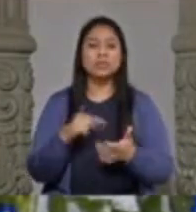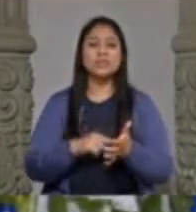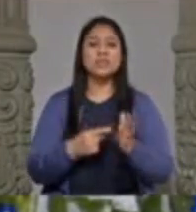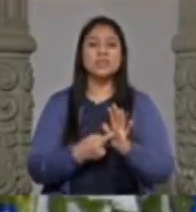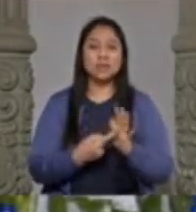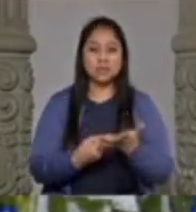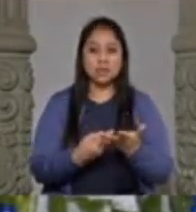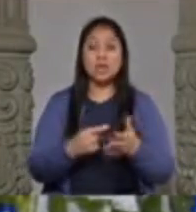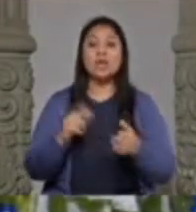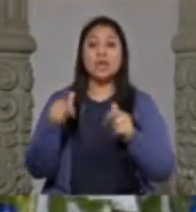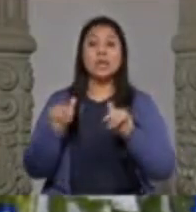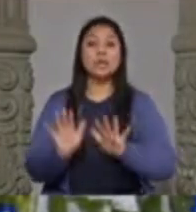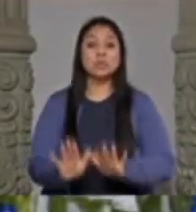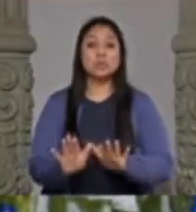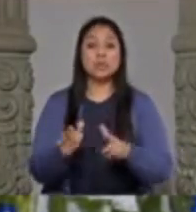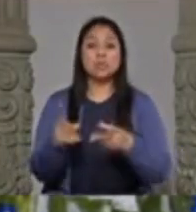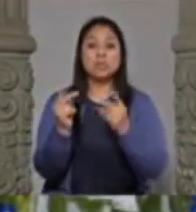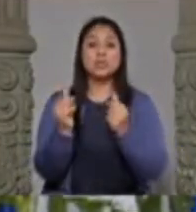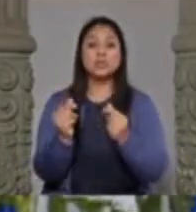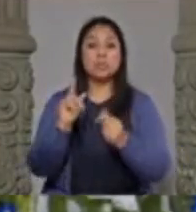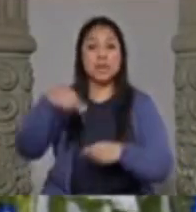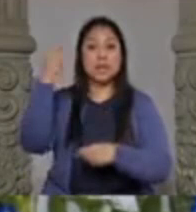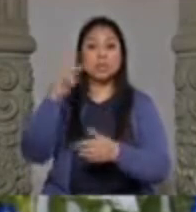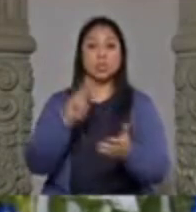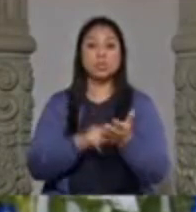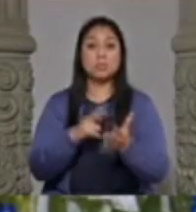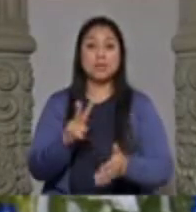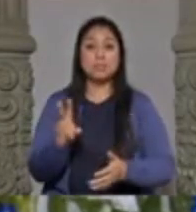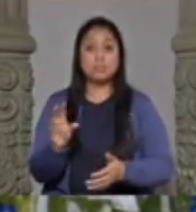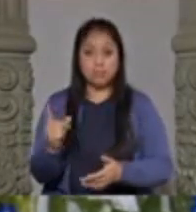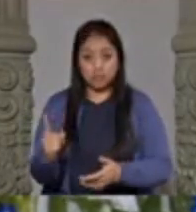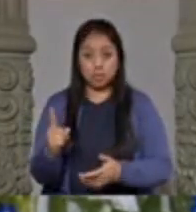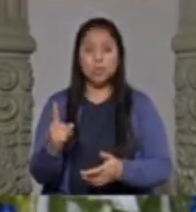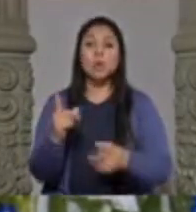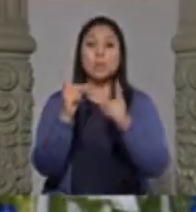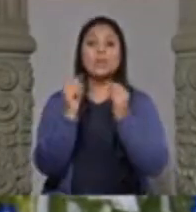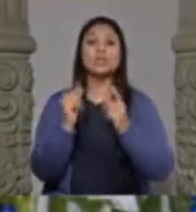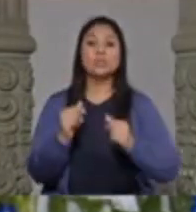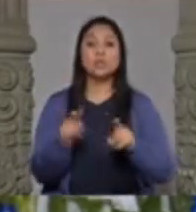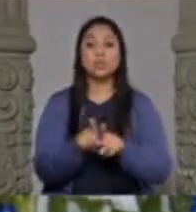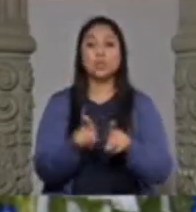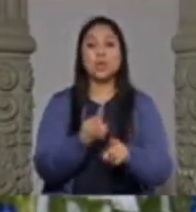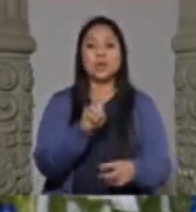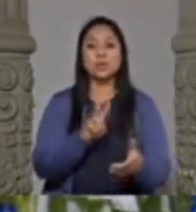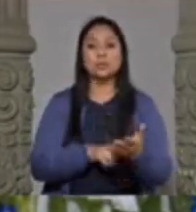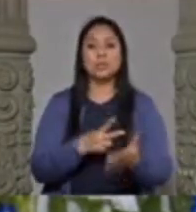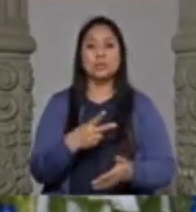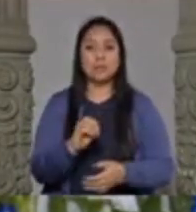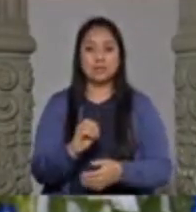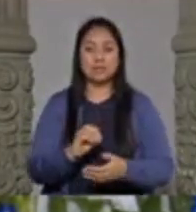el presupuesto de este año, presupuesto que considero yo en particular que